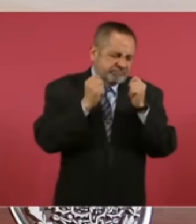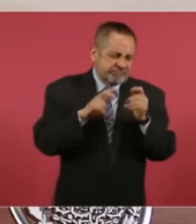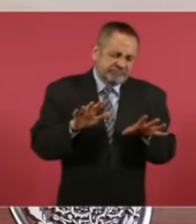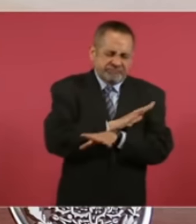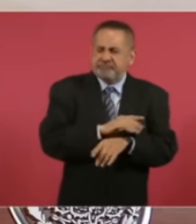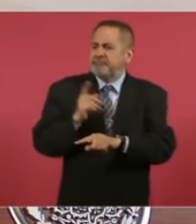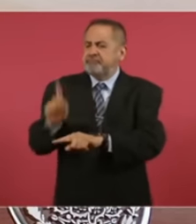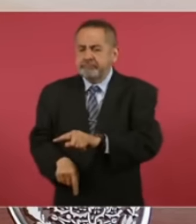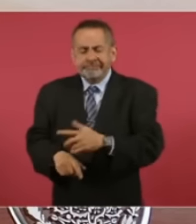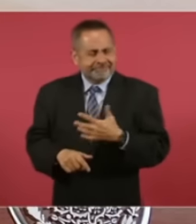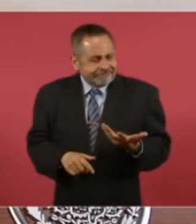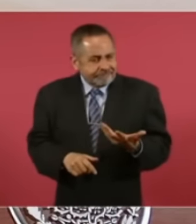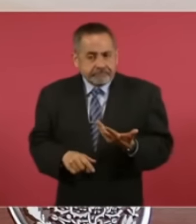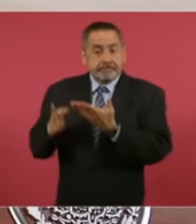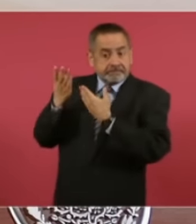entregaron los bancos,